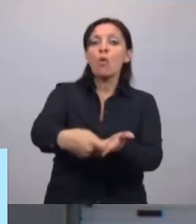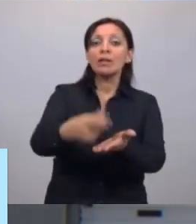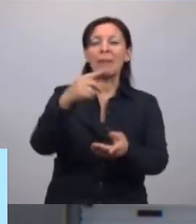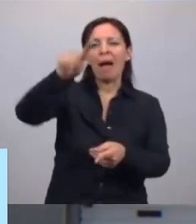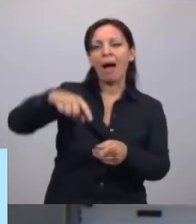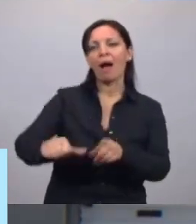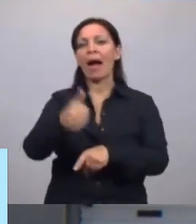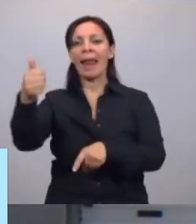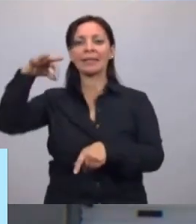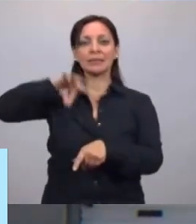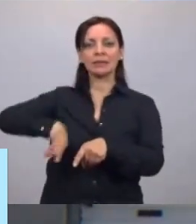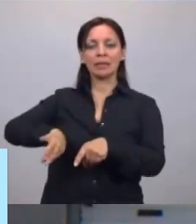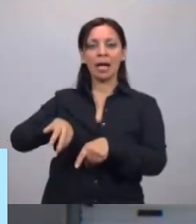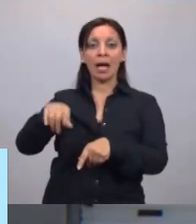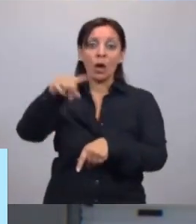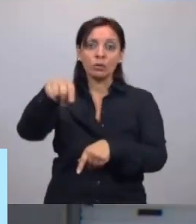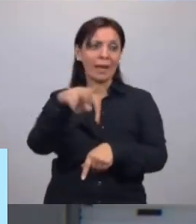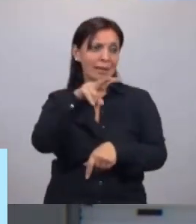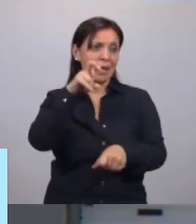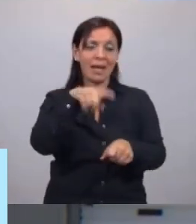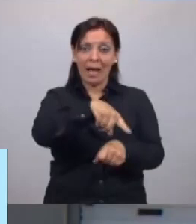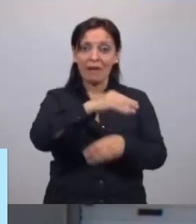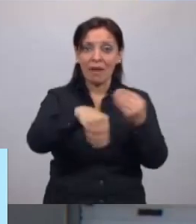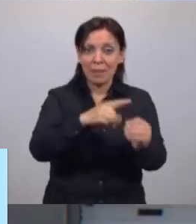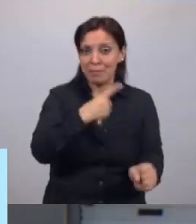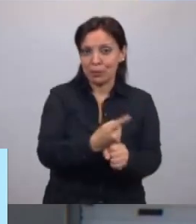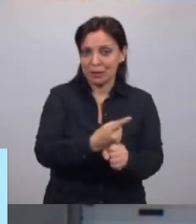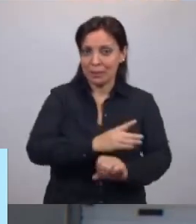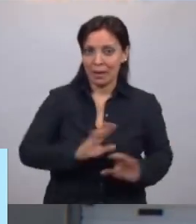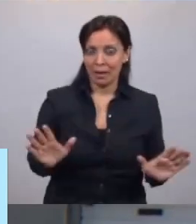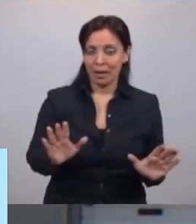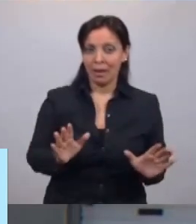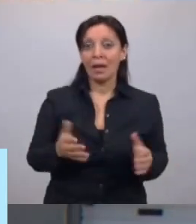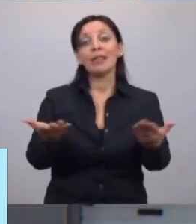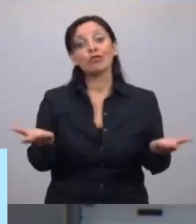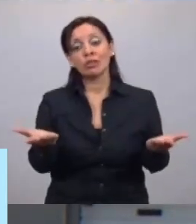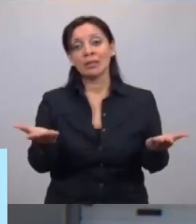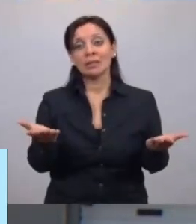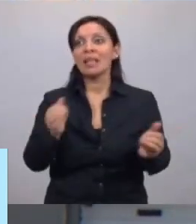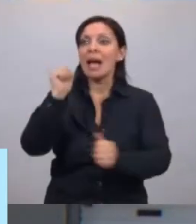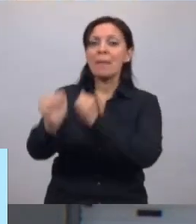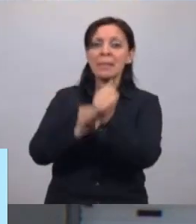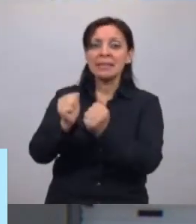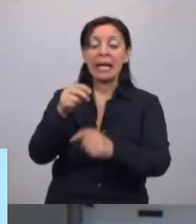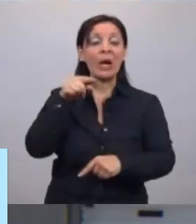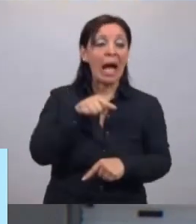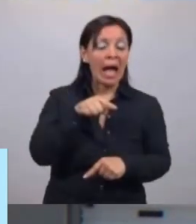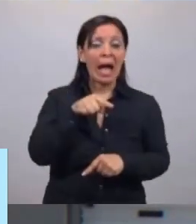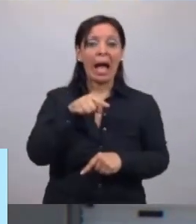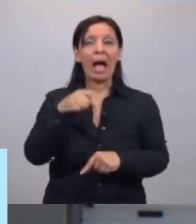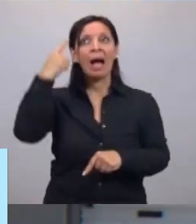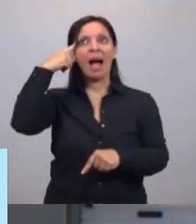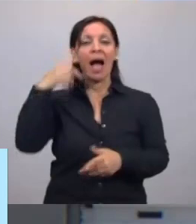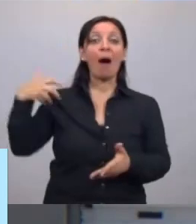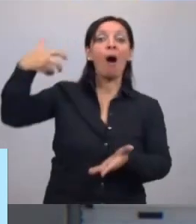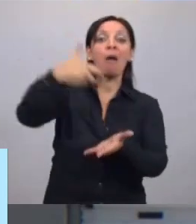ganancia probablemente no se la puedan cobrar esta familia y entonces a ninguna empresario se le ocurrió